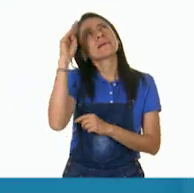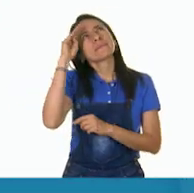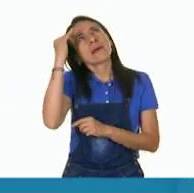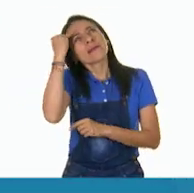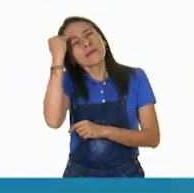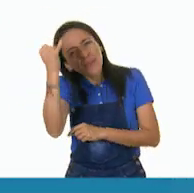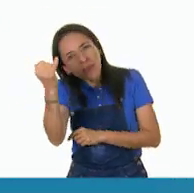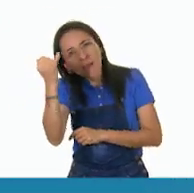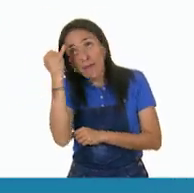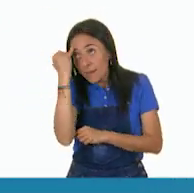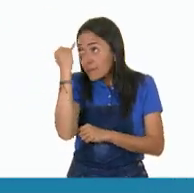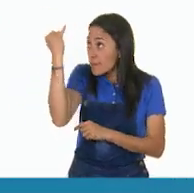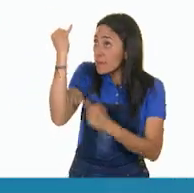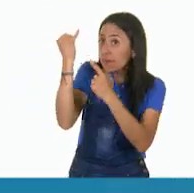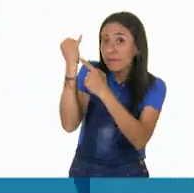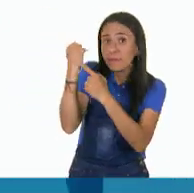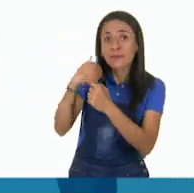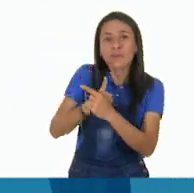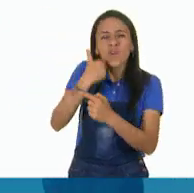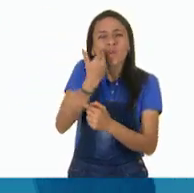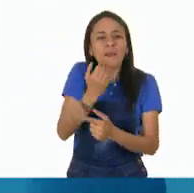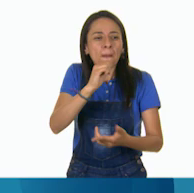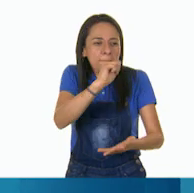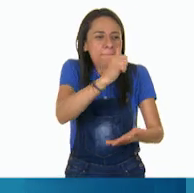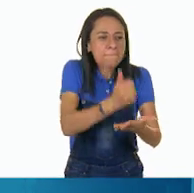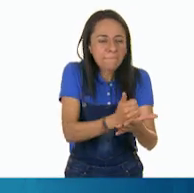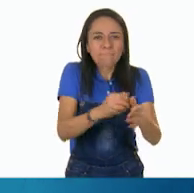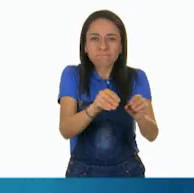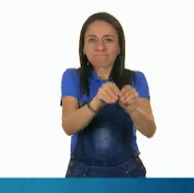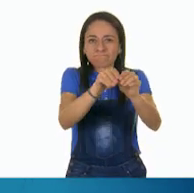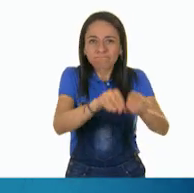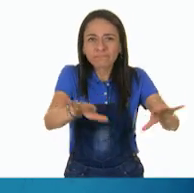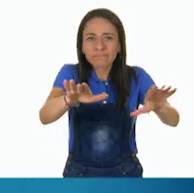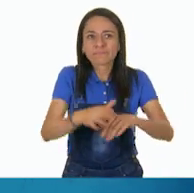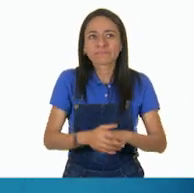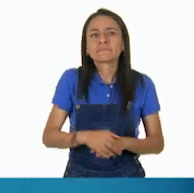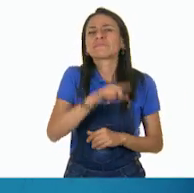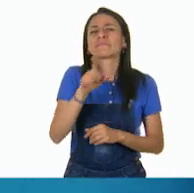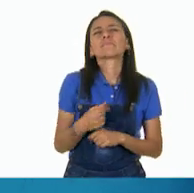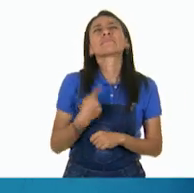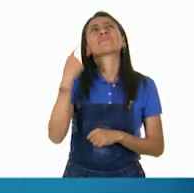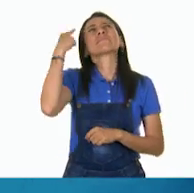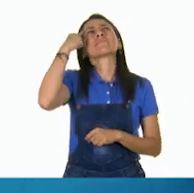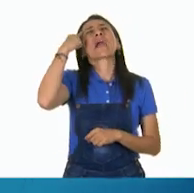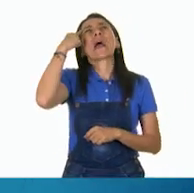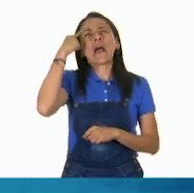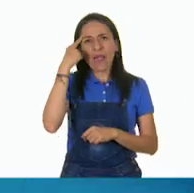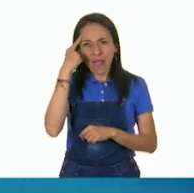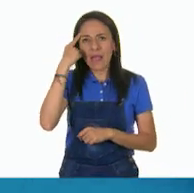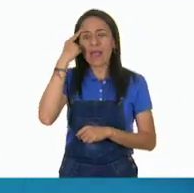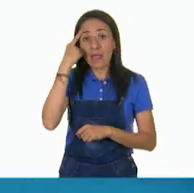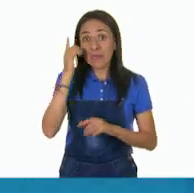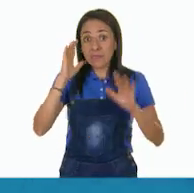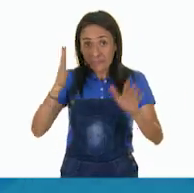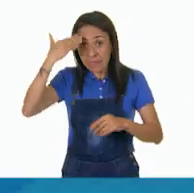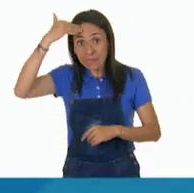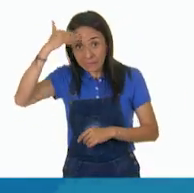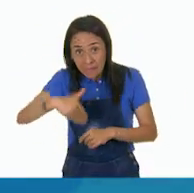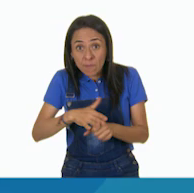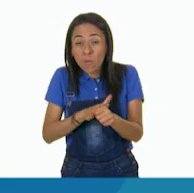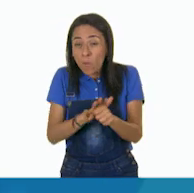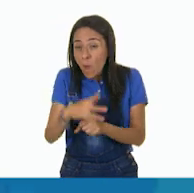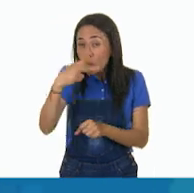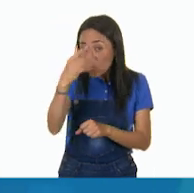para comunicar algo acerca de una marca y tienes que fijarte a quién le vas a hablar y cuando te encuentras ya que decir que tienes la idea